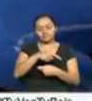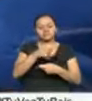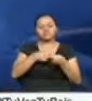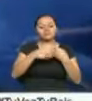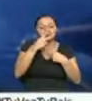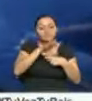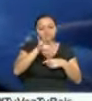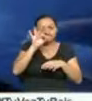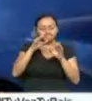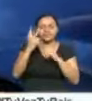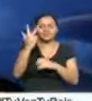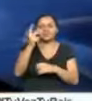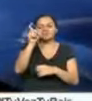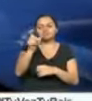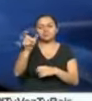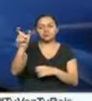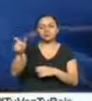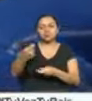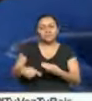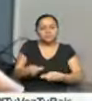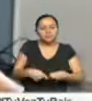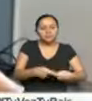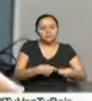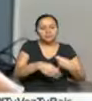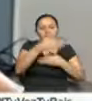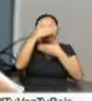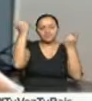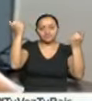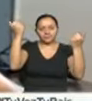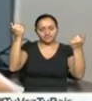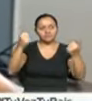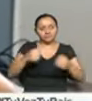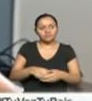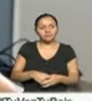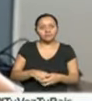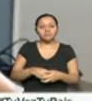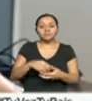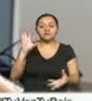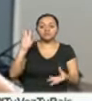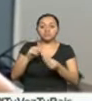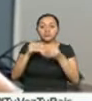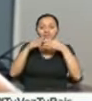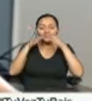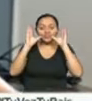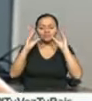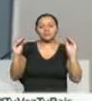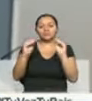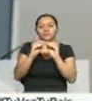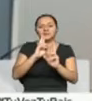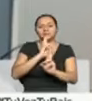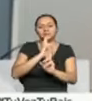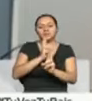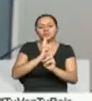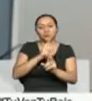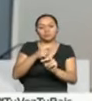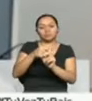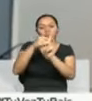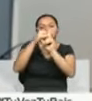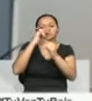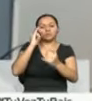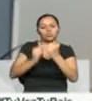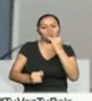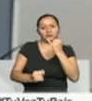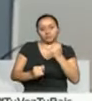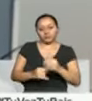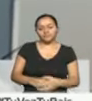detener a 3 personas que se dedicaban a la estafa. Todavía no se ha acabado el año y esperamos obtener mayores resultados en esta última parte del